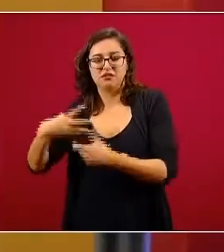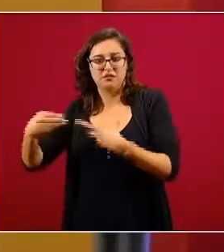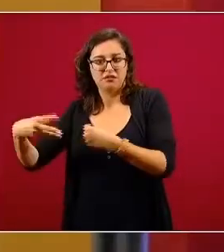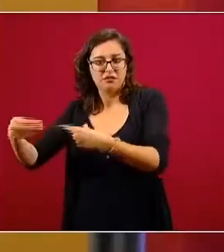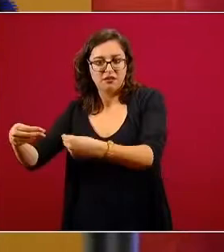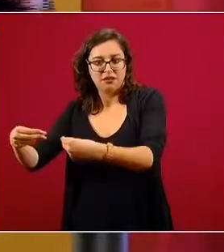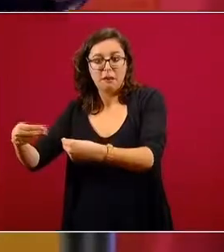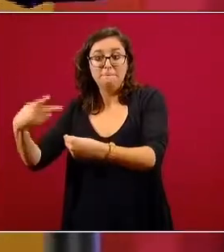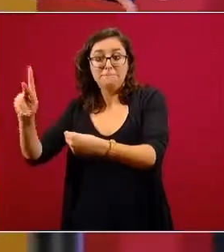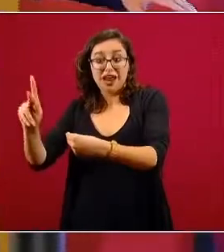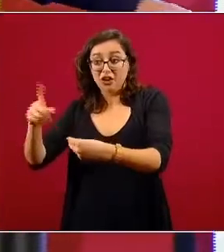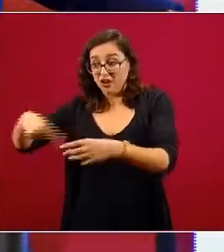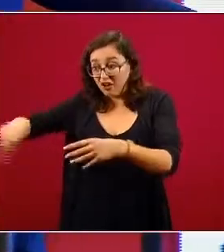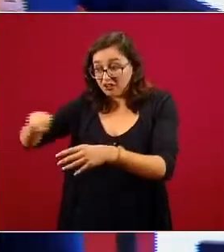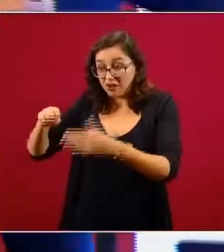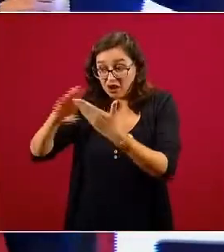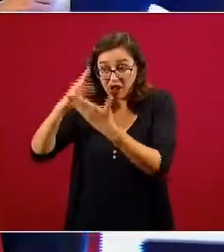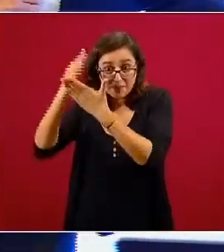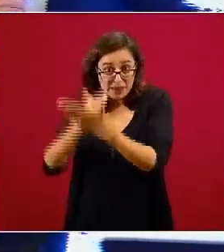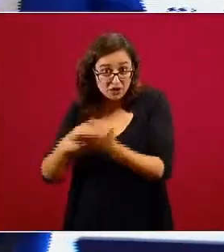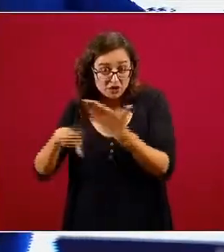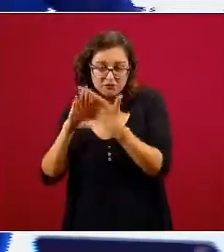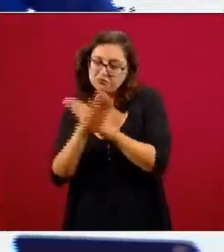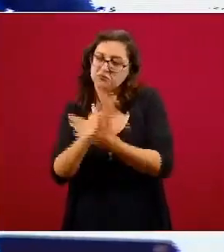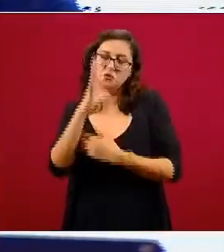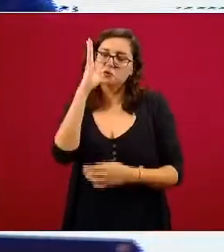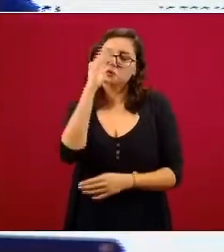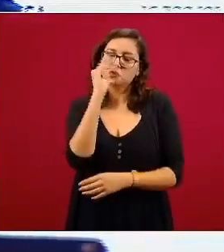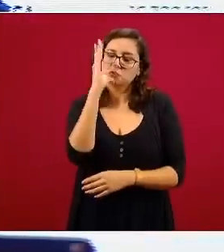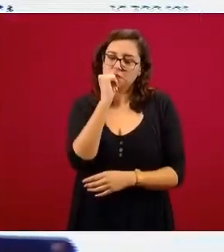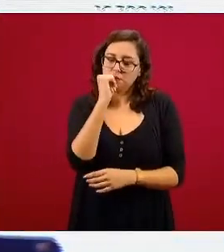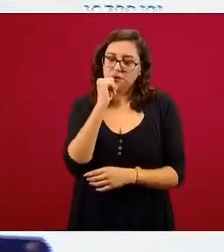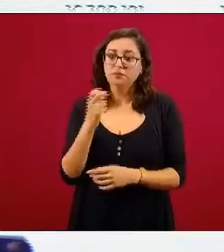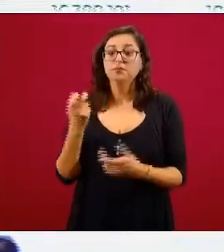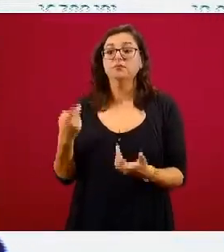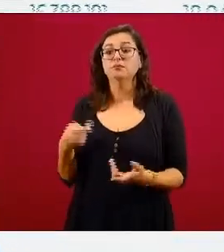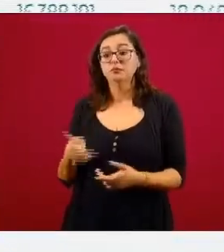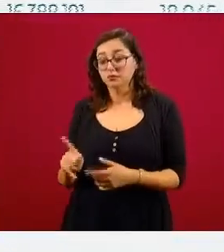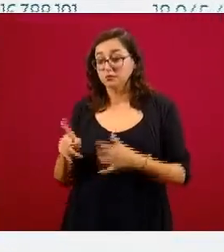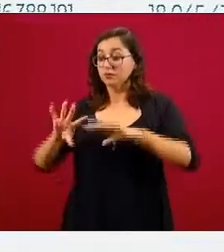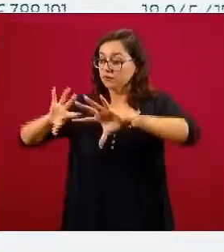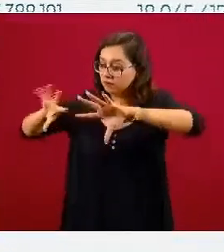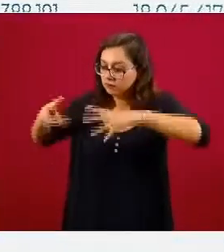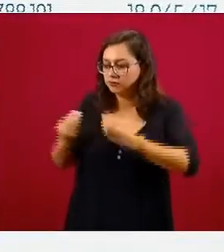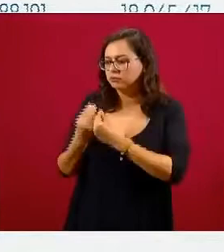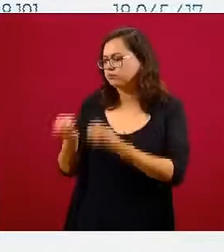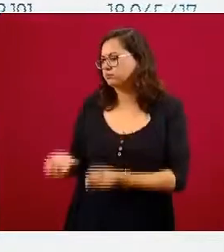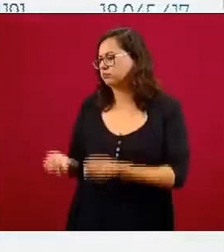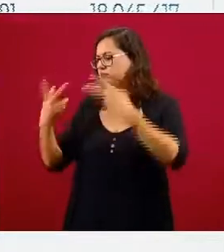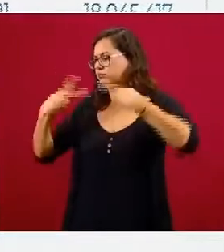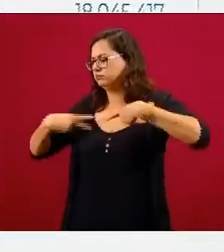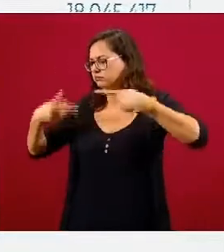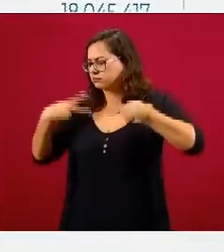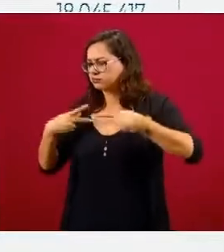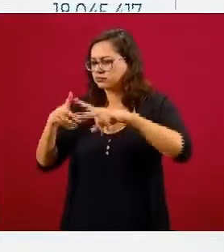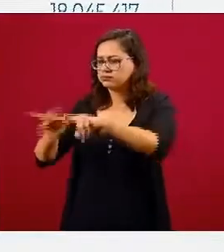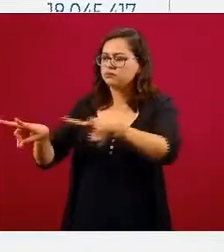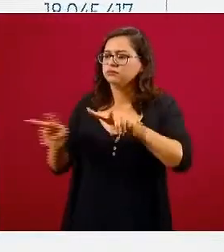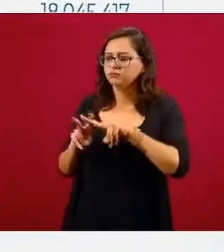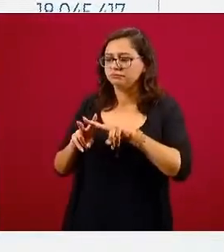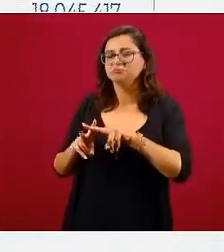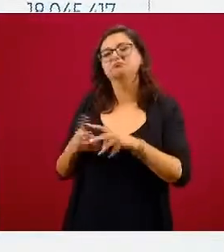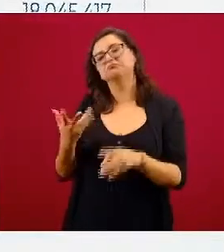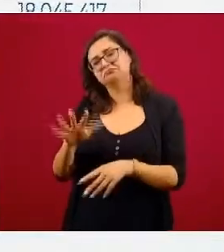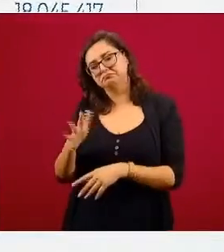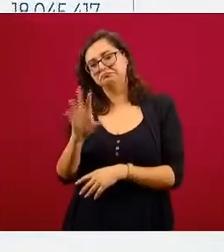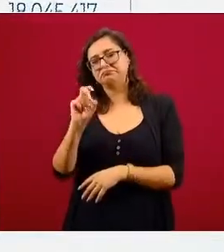transmisión. La suma de personas con esas condiciones se ha estimado que son alrededor